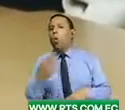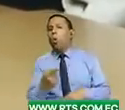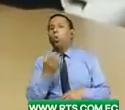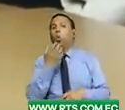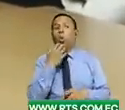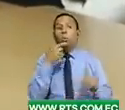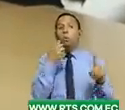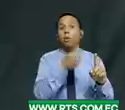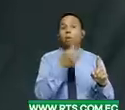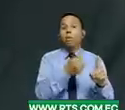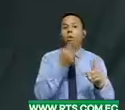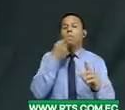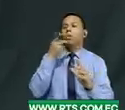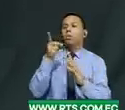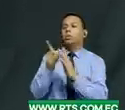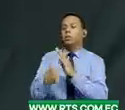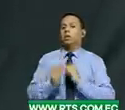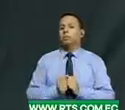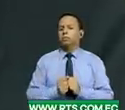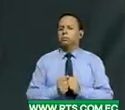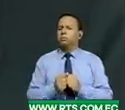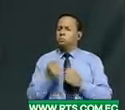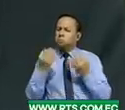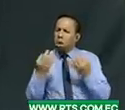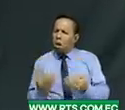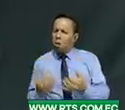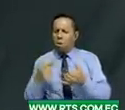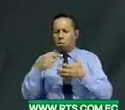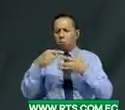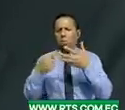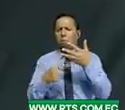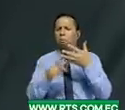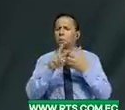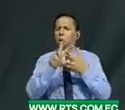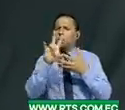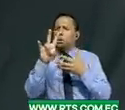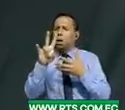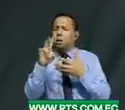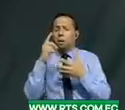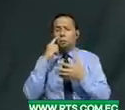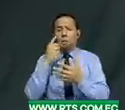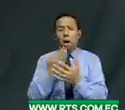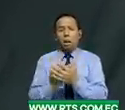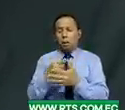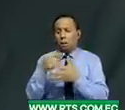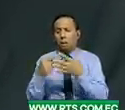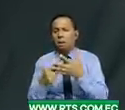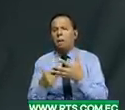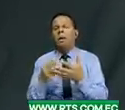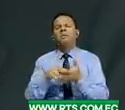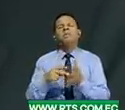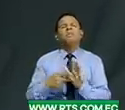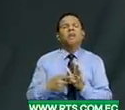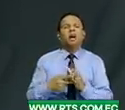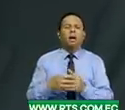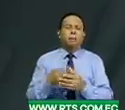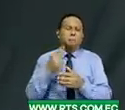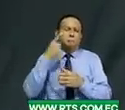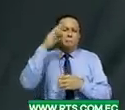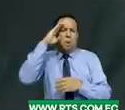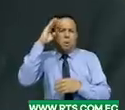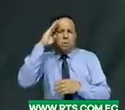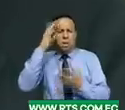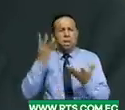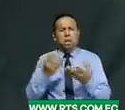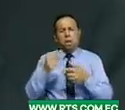la denuncia. Pero de estos 27 elementos, le aseguro, más de 20 son partes policiales, documentos que no tienen realmente una